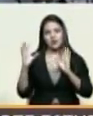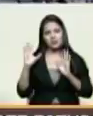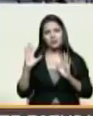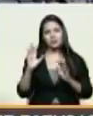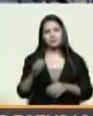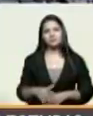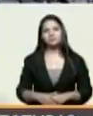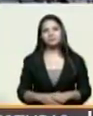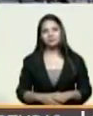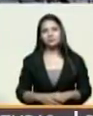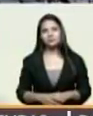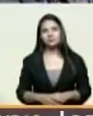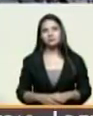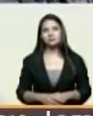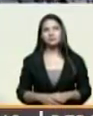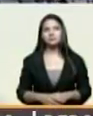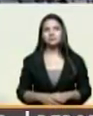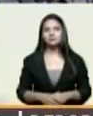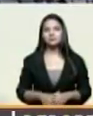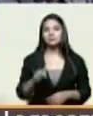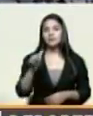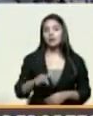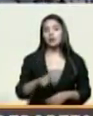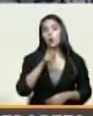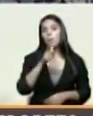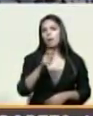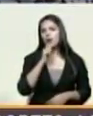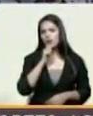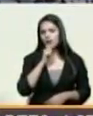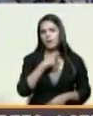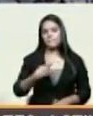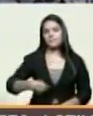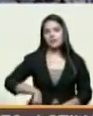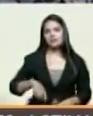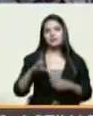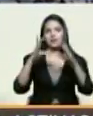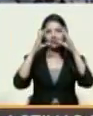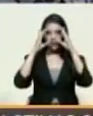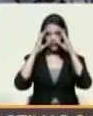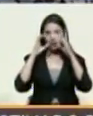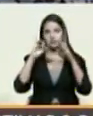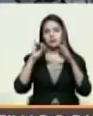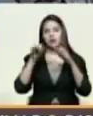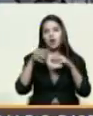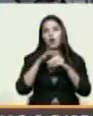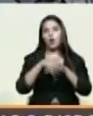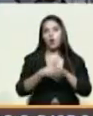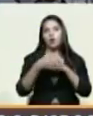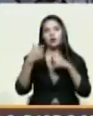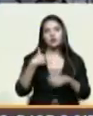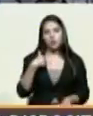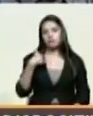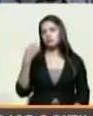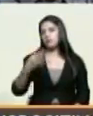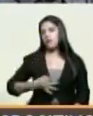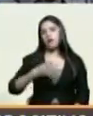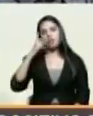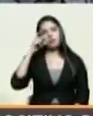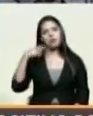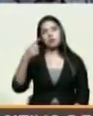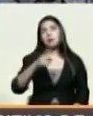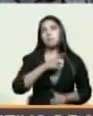casualmente de eso, ¿no? Aquí los malos de la película somos el presidente de él, si Jorge y yo. Todos los días, y uno